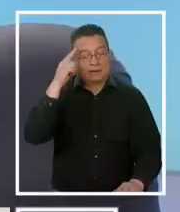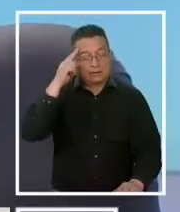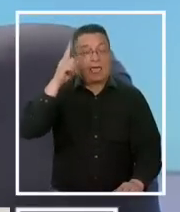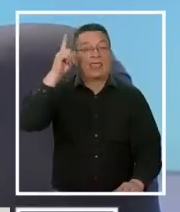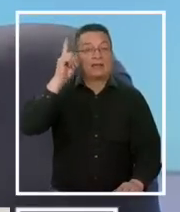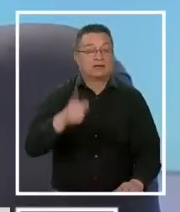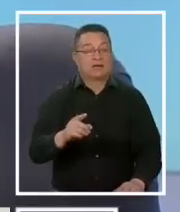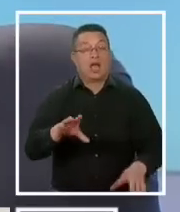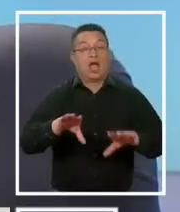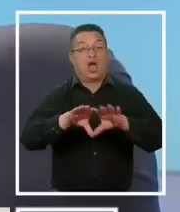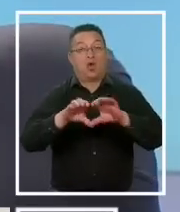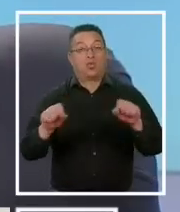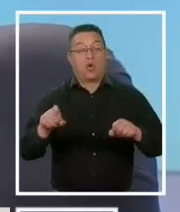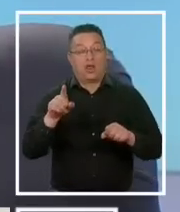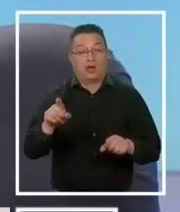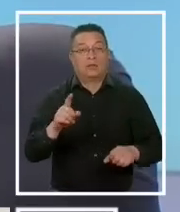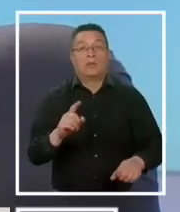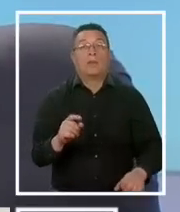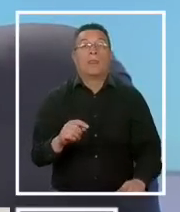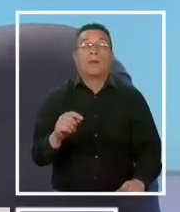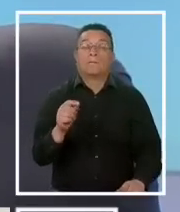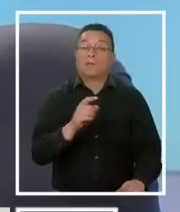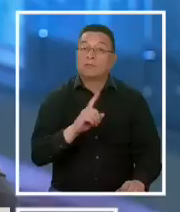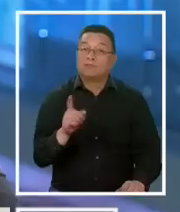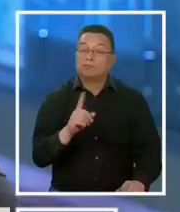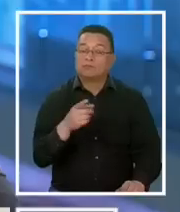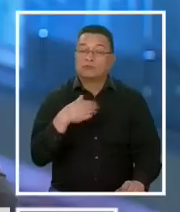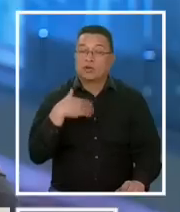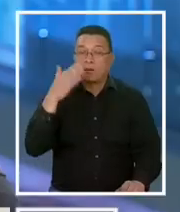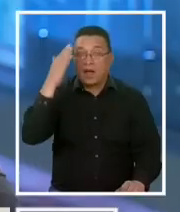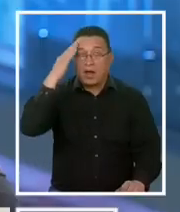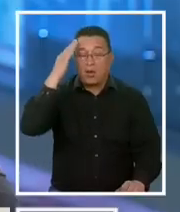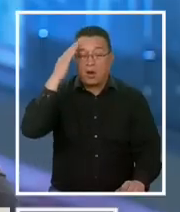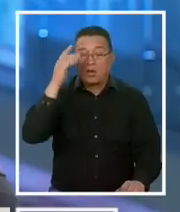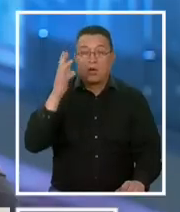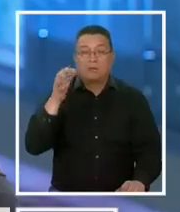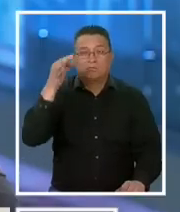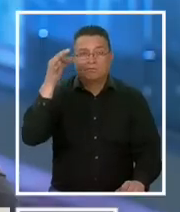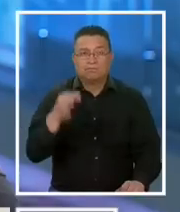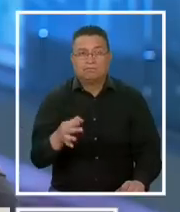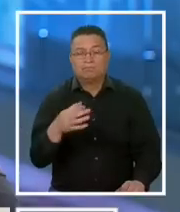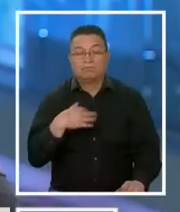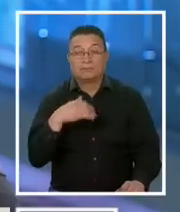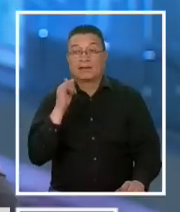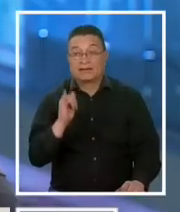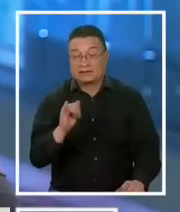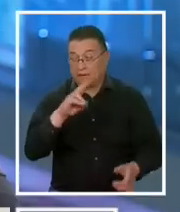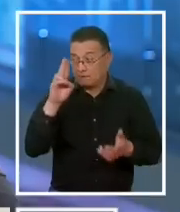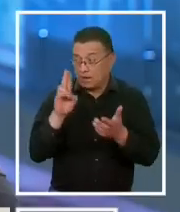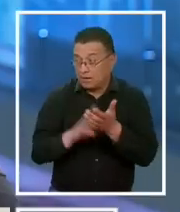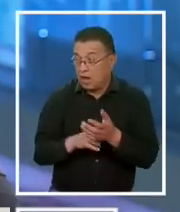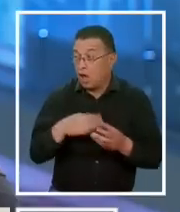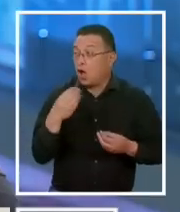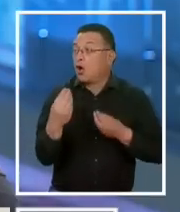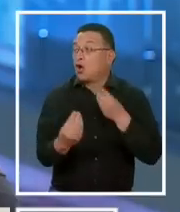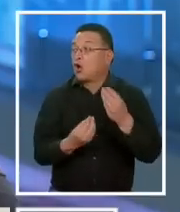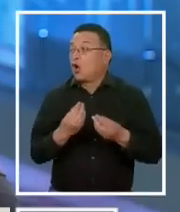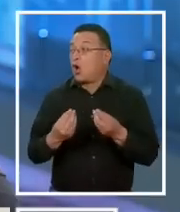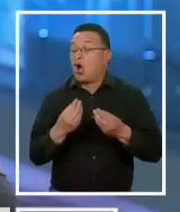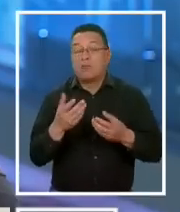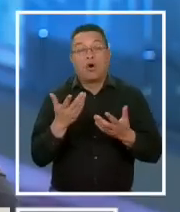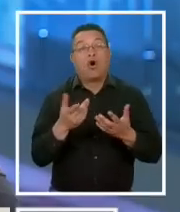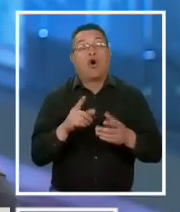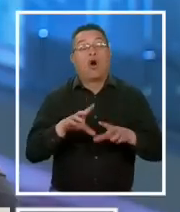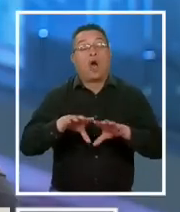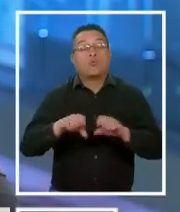me acuerdo que terminó no recuerdo en términos concretos si él si Cómo fue la la forma que